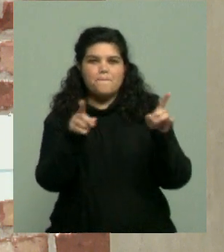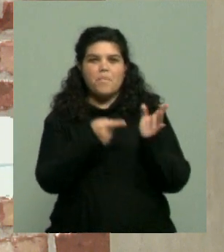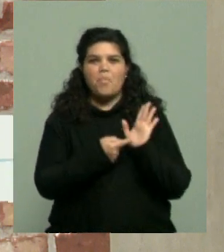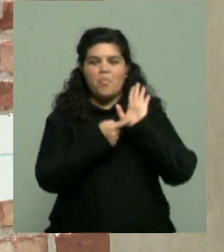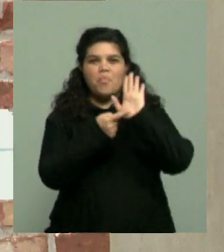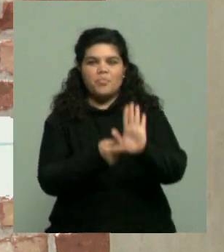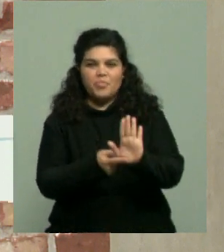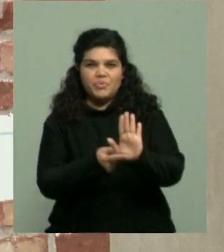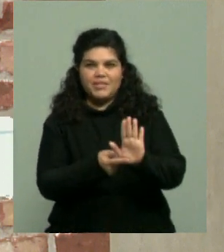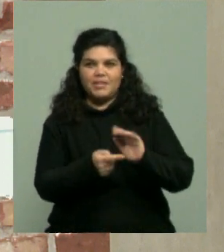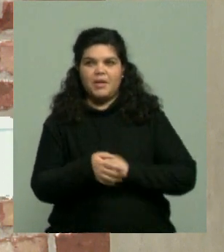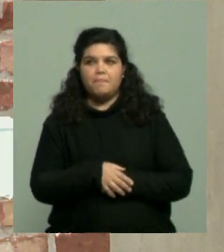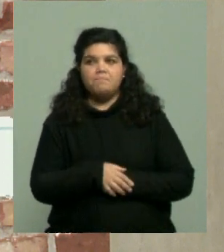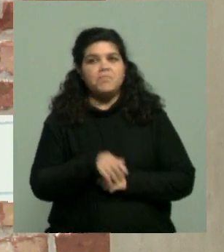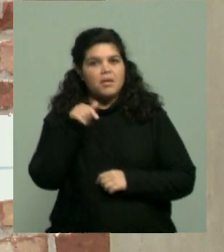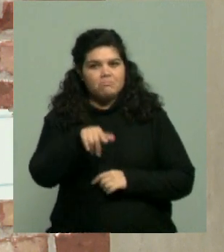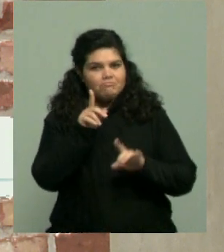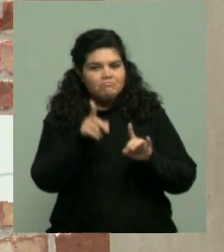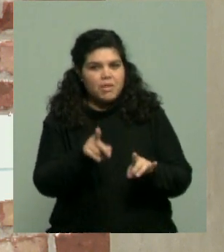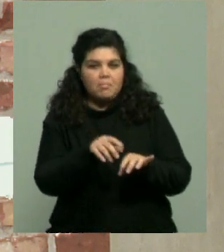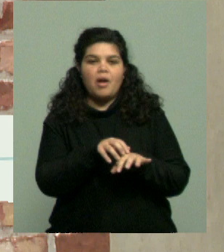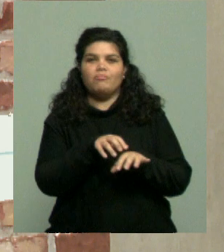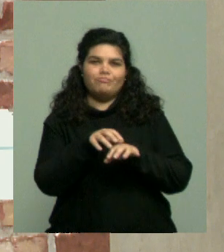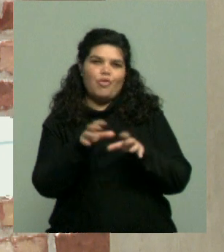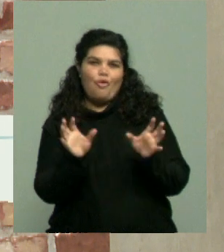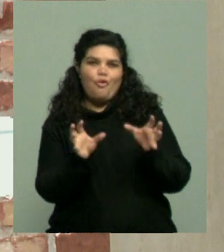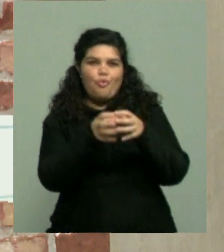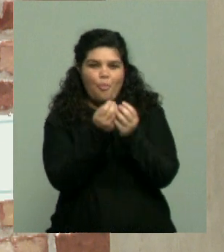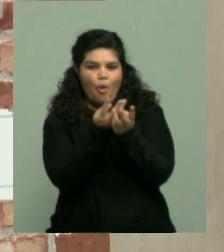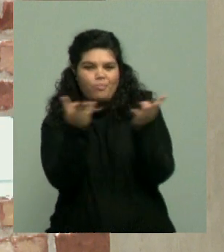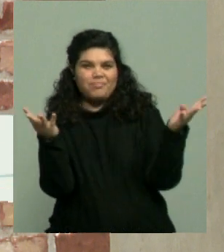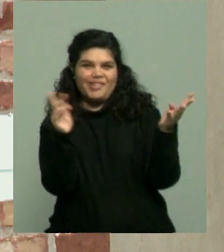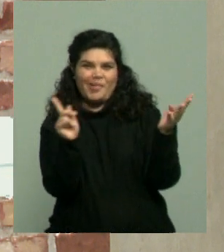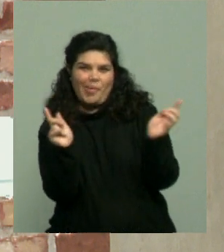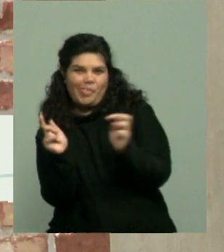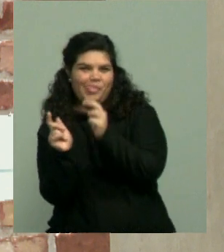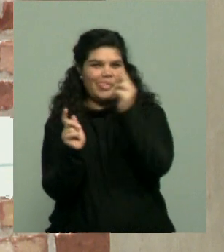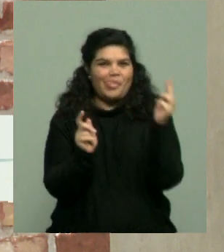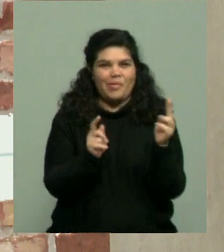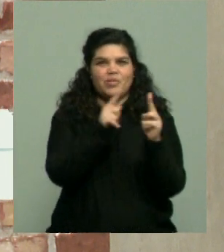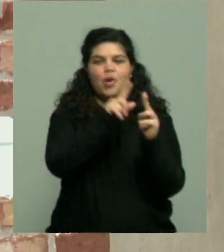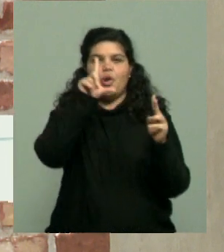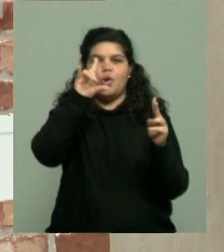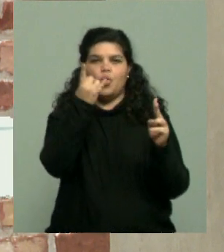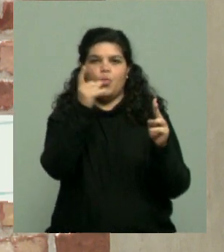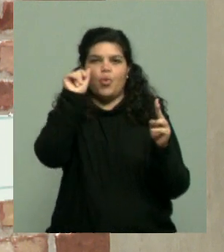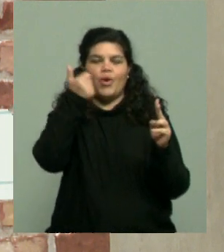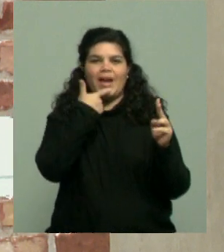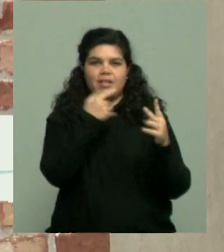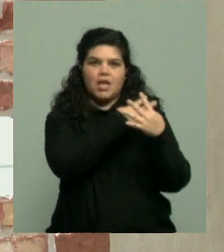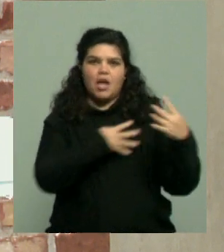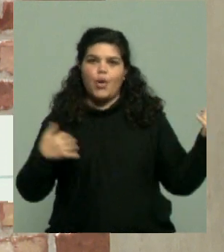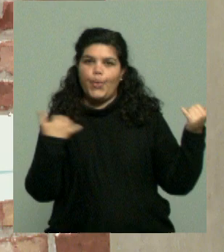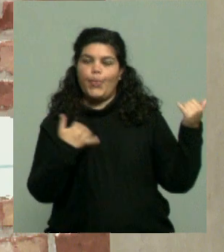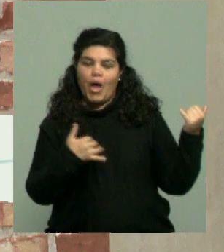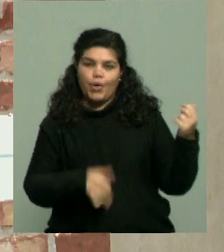vamos a hablar con partes de los protagonistas, porque están con nosotros Luca Moseta, que es bajo de la